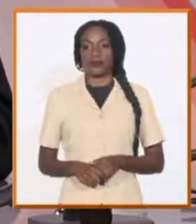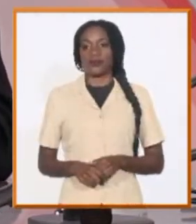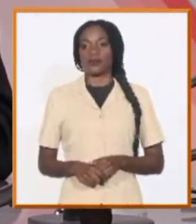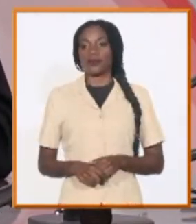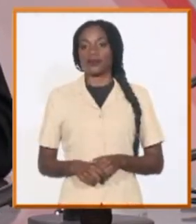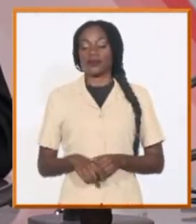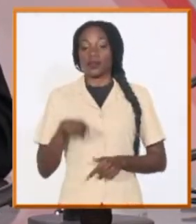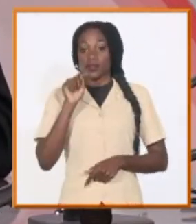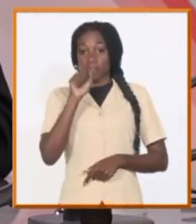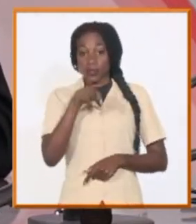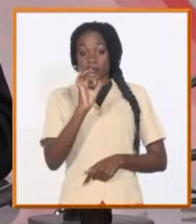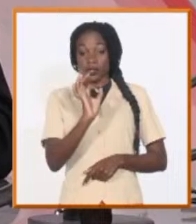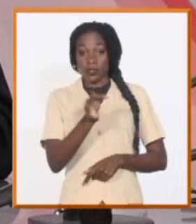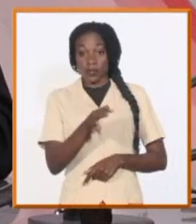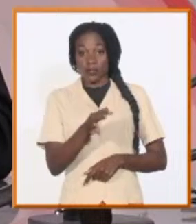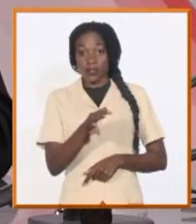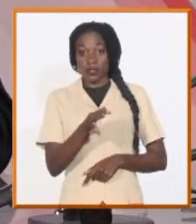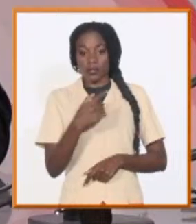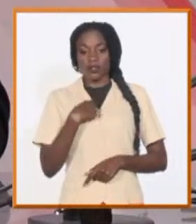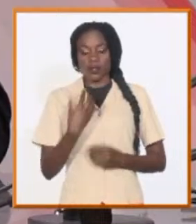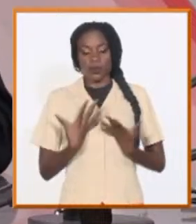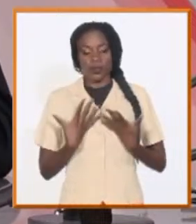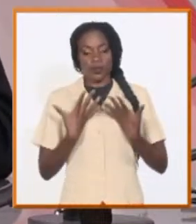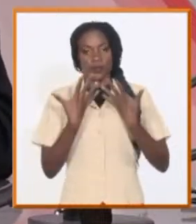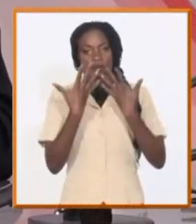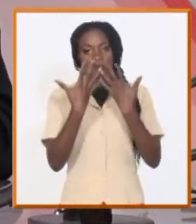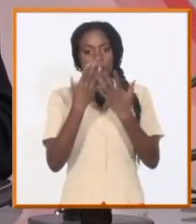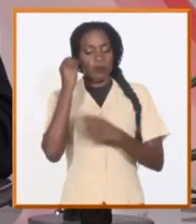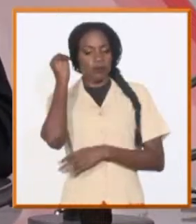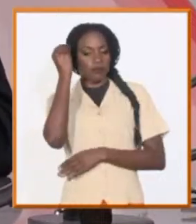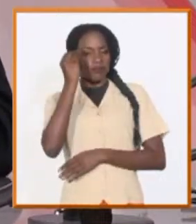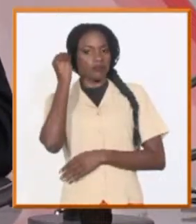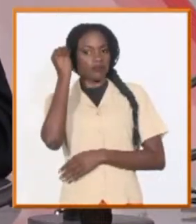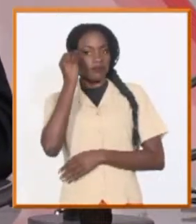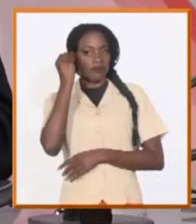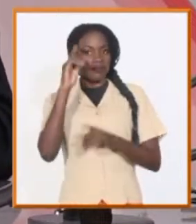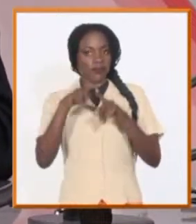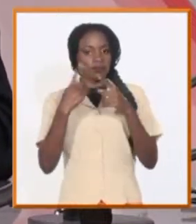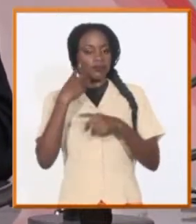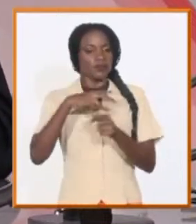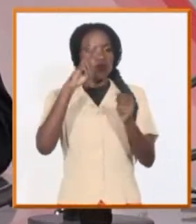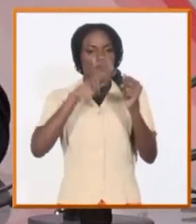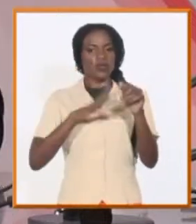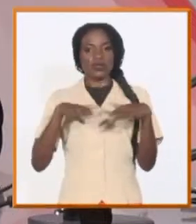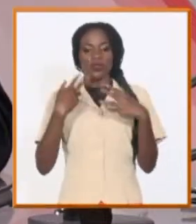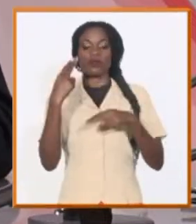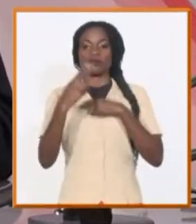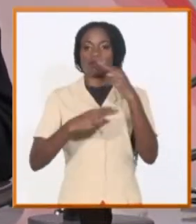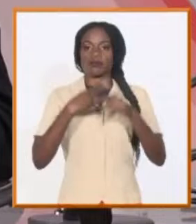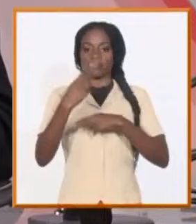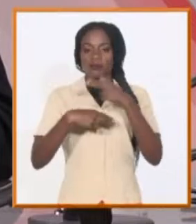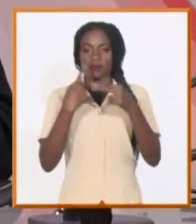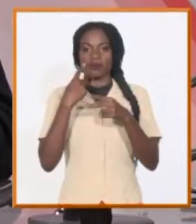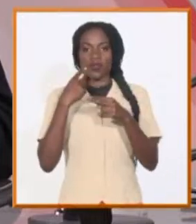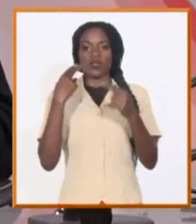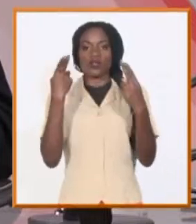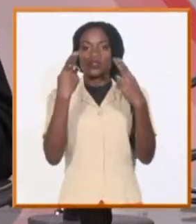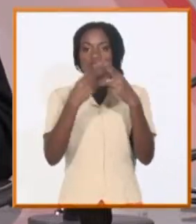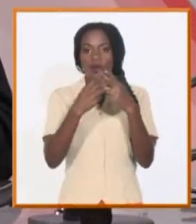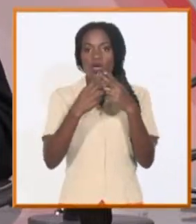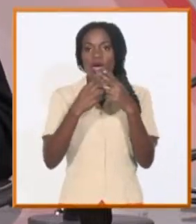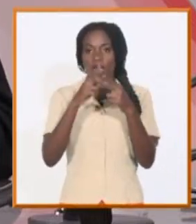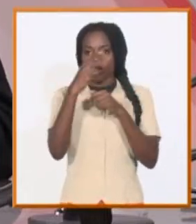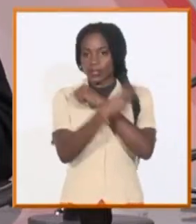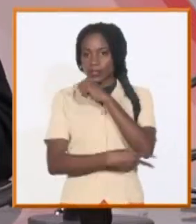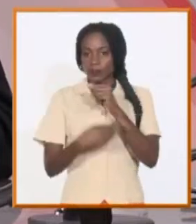que sin duda, pues, merecen un análisis y también una valoración a la altura de lo acontecido en Santiago